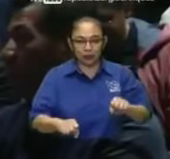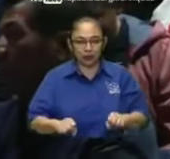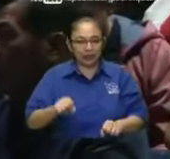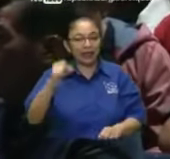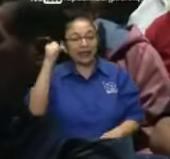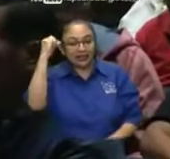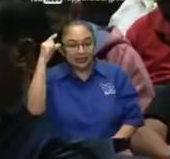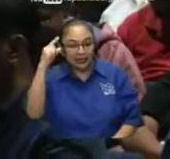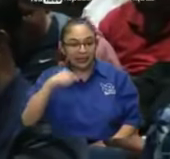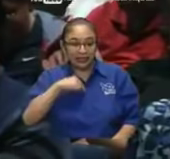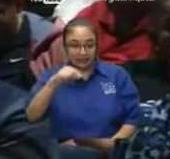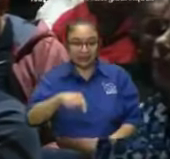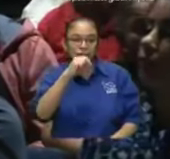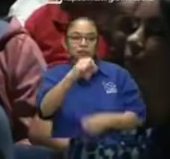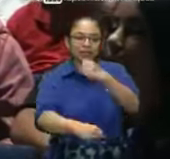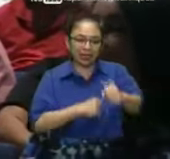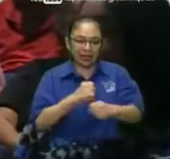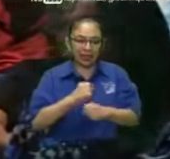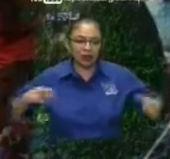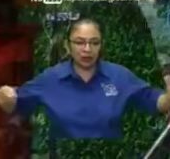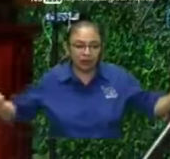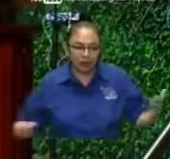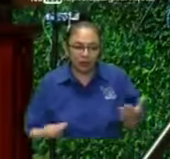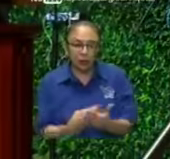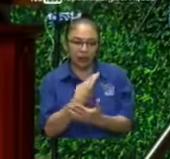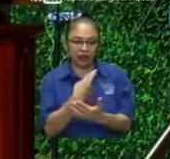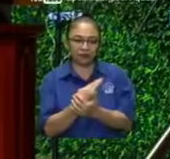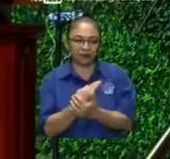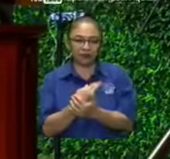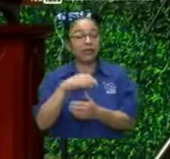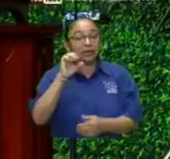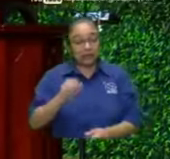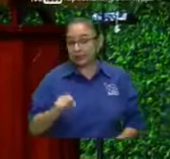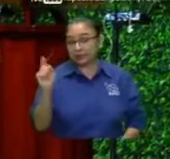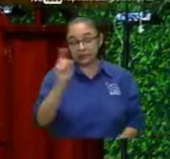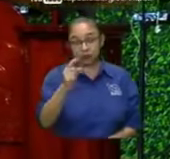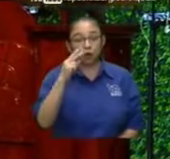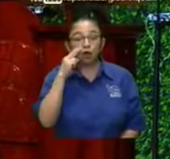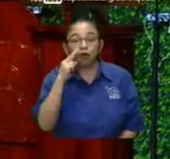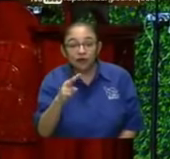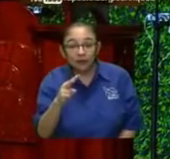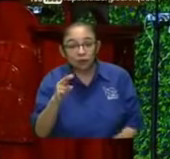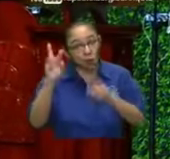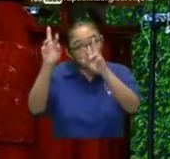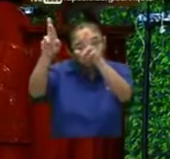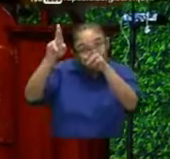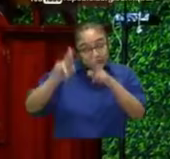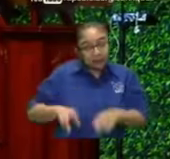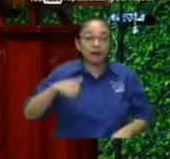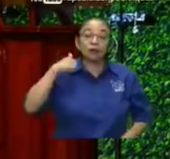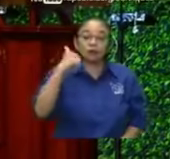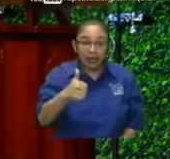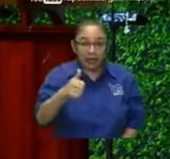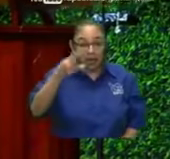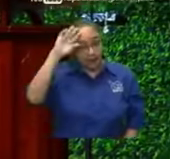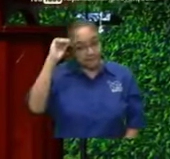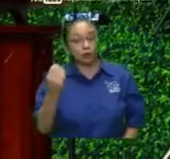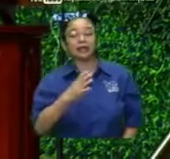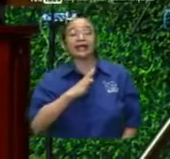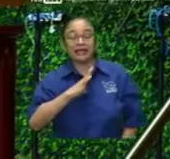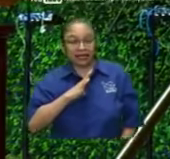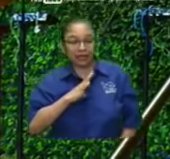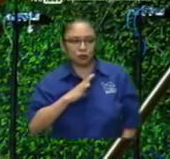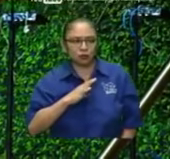Y estamos en el año del renuevo. Y si no percibimos bien, porque tenemos algún tipo de